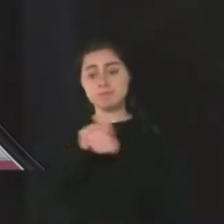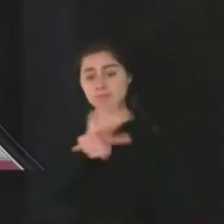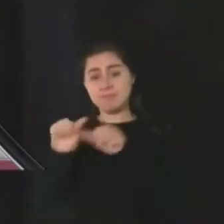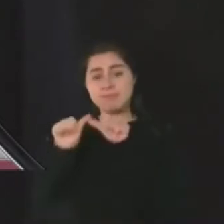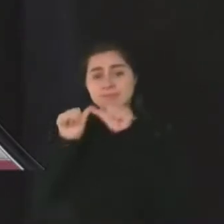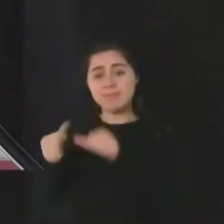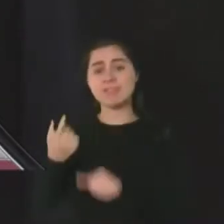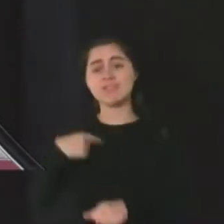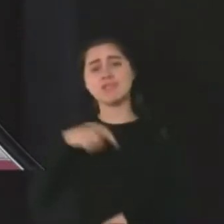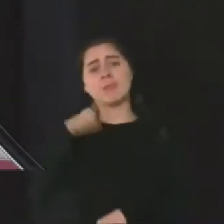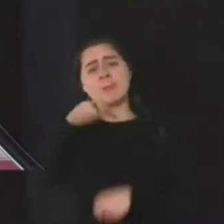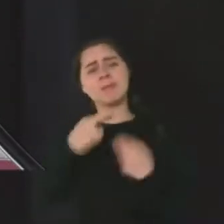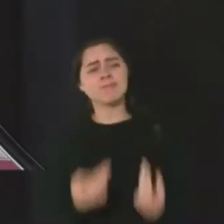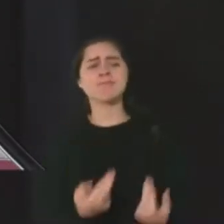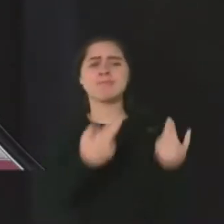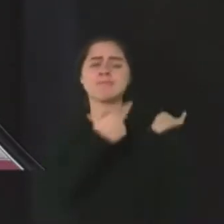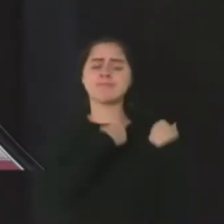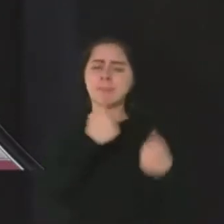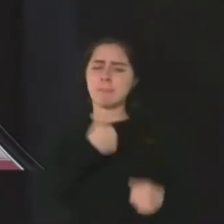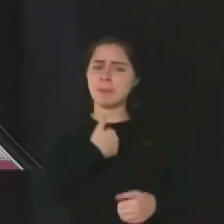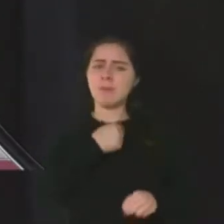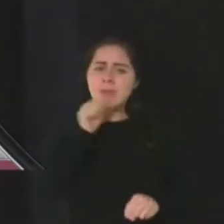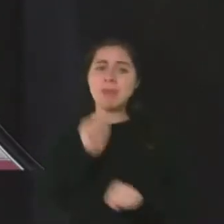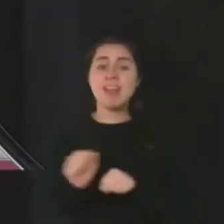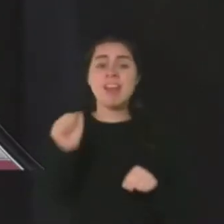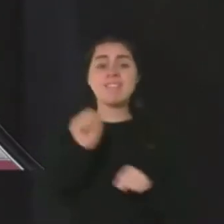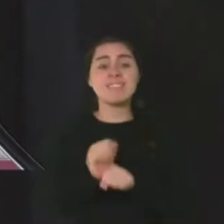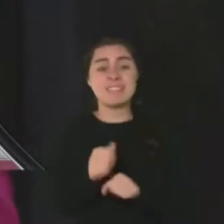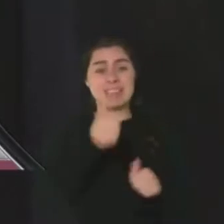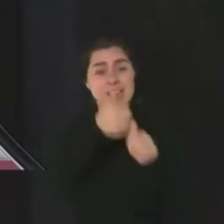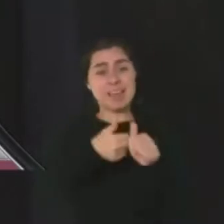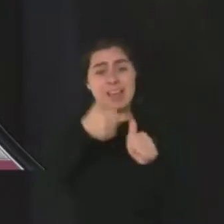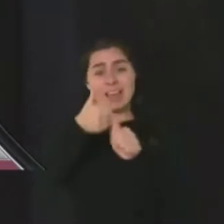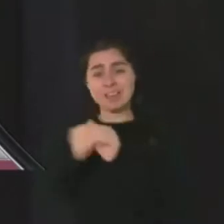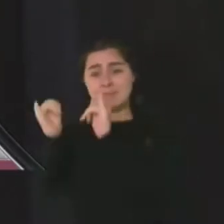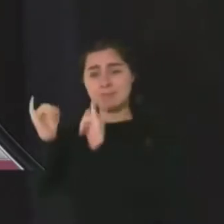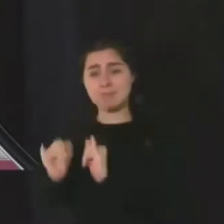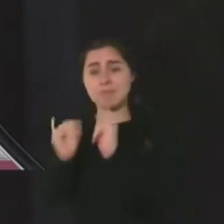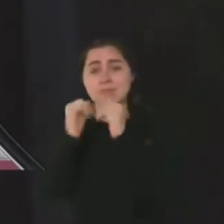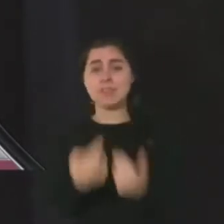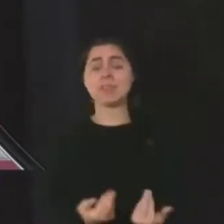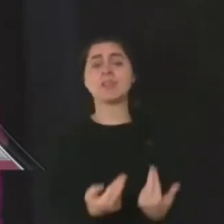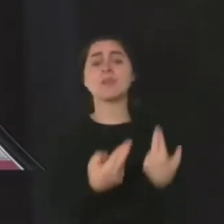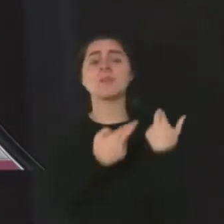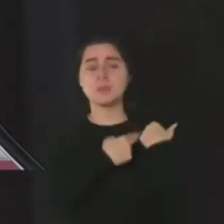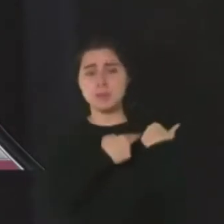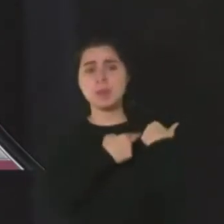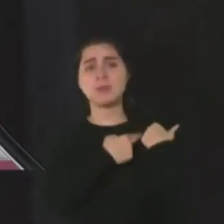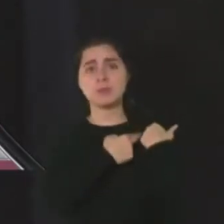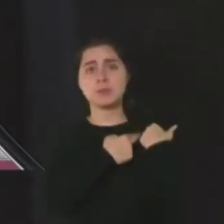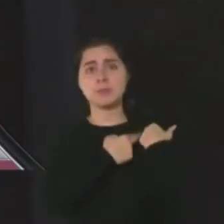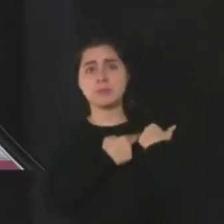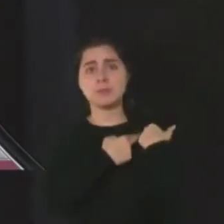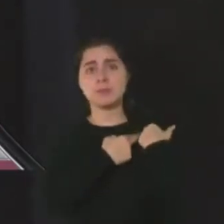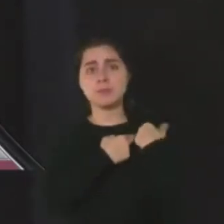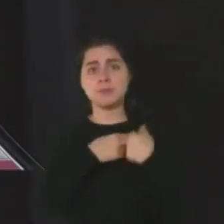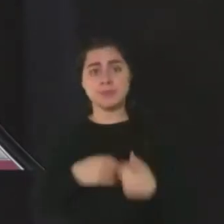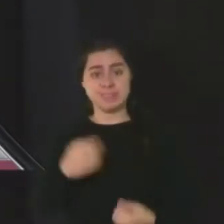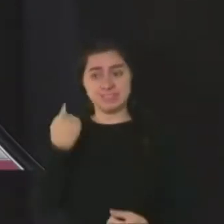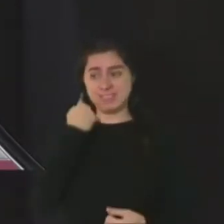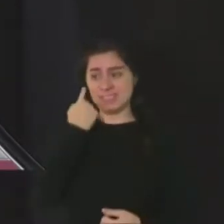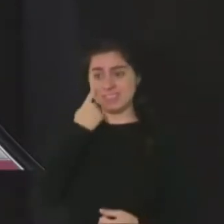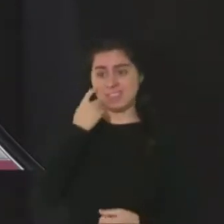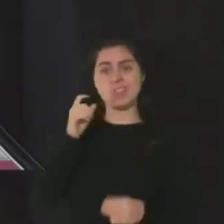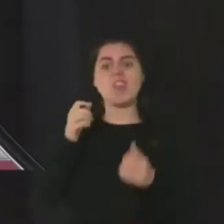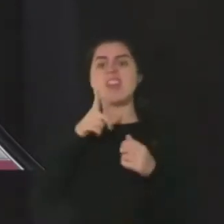es una responsabilidad individual la población que más a sur ha aumentado en lo contrario